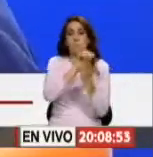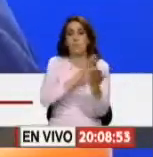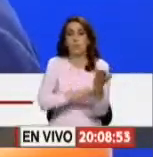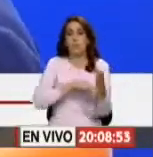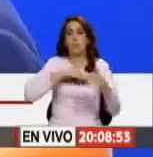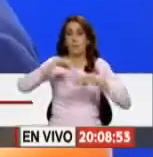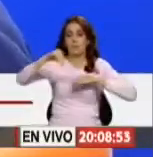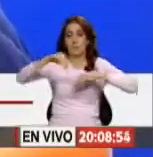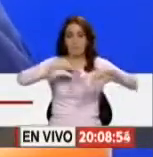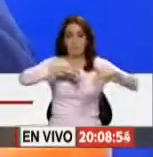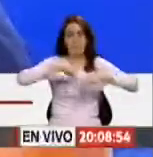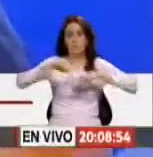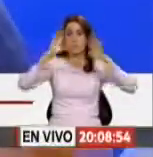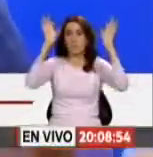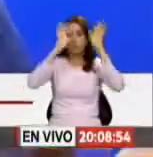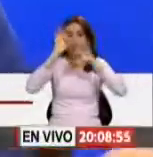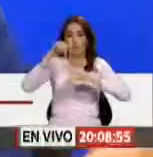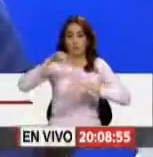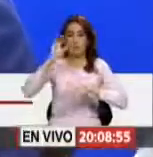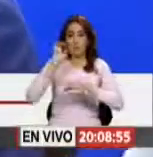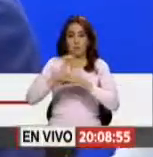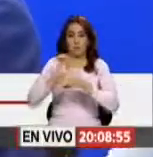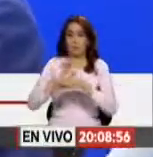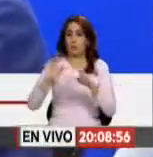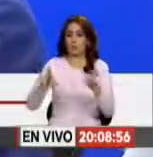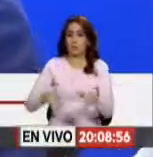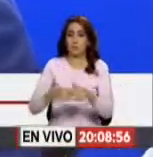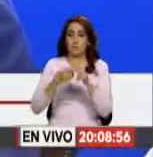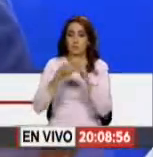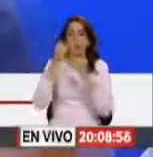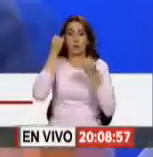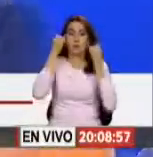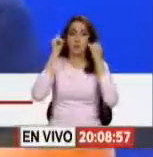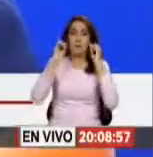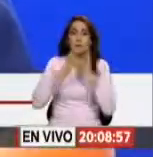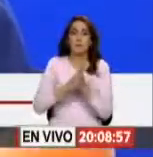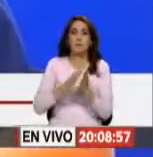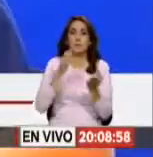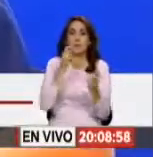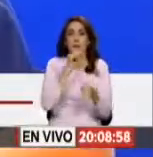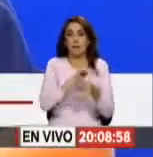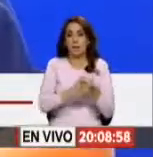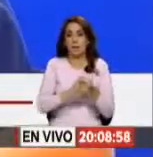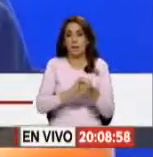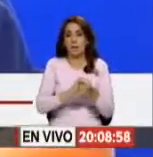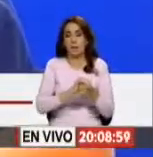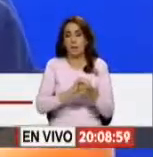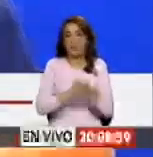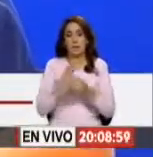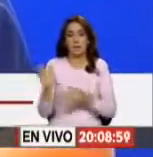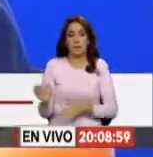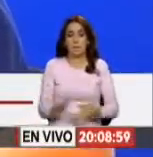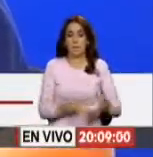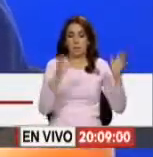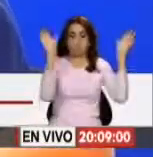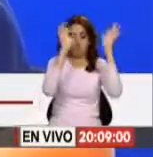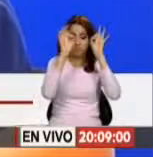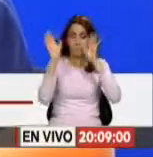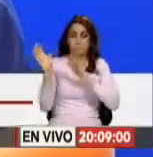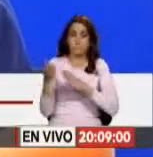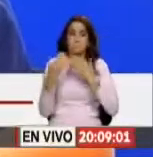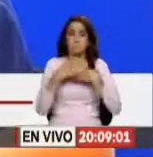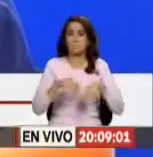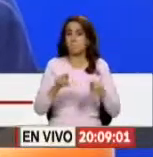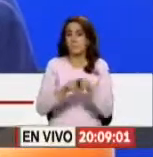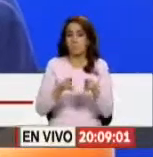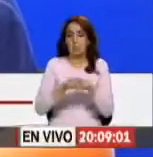movilidad eléctrica férrea en el Ecuador. Lanzamos la iniciativa Galápagos 2030. Nosotros estamos apostándole a la movilidad eléctrica en lo público y en lo privado. Lo hacemos